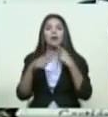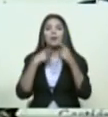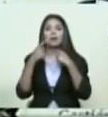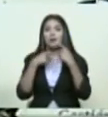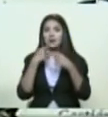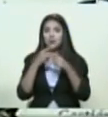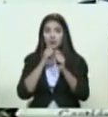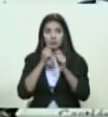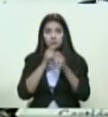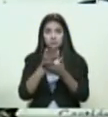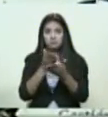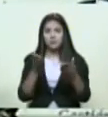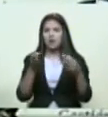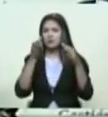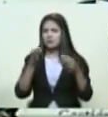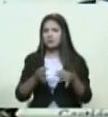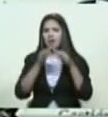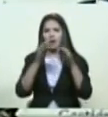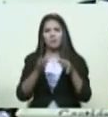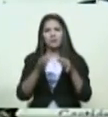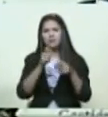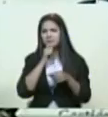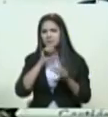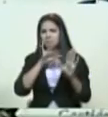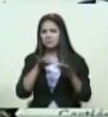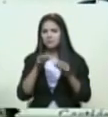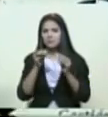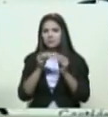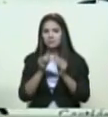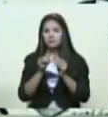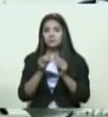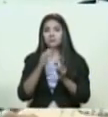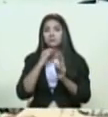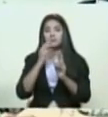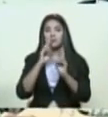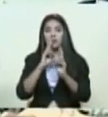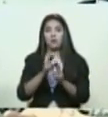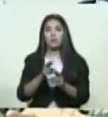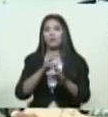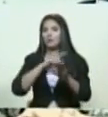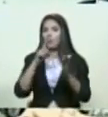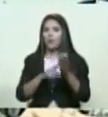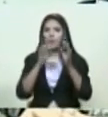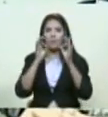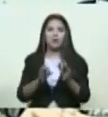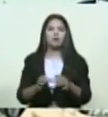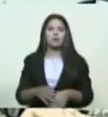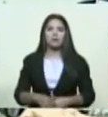hagamos, estén siempre validadas con una acción concreta,